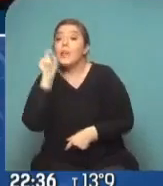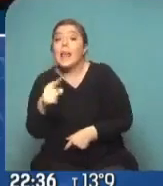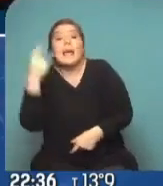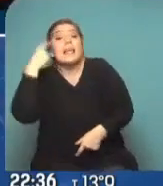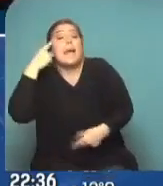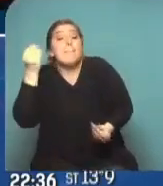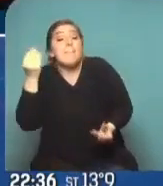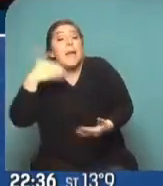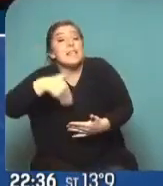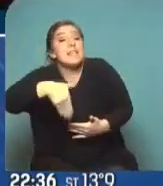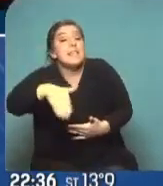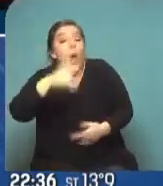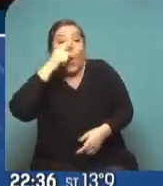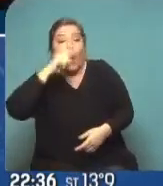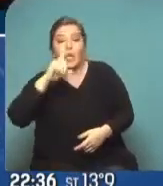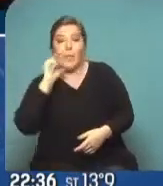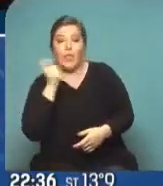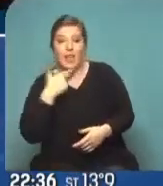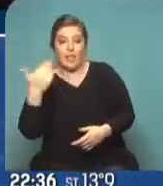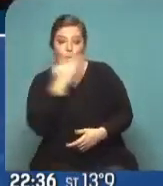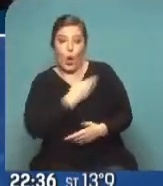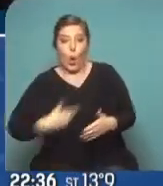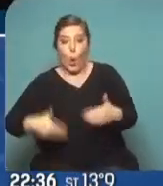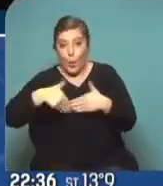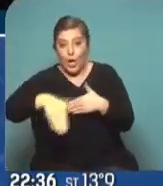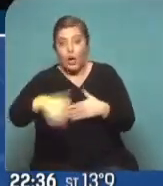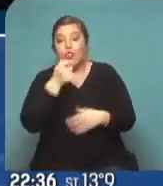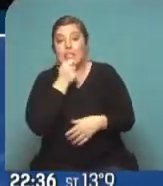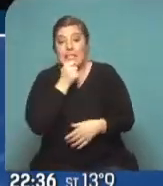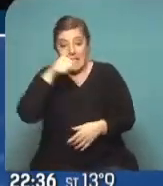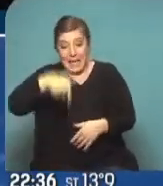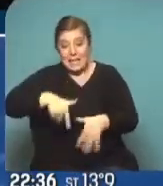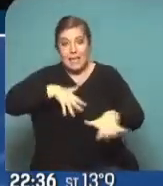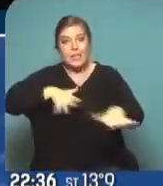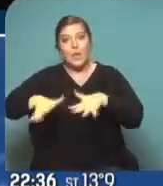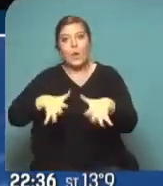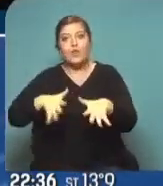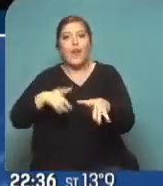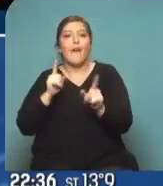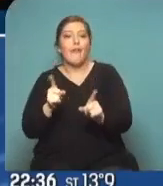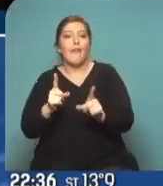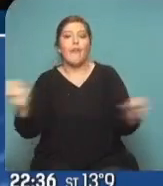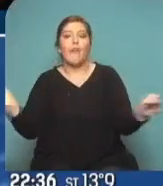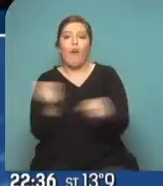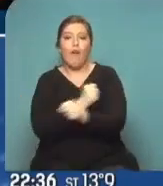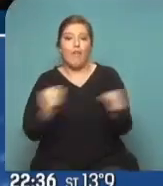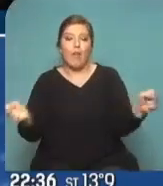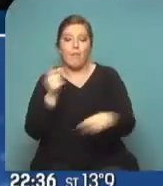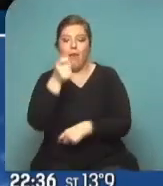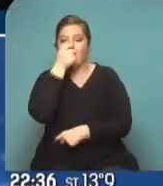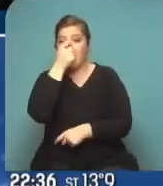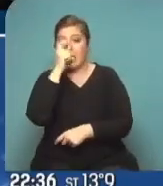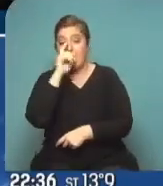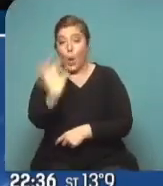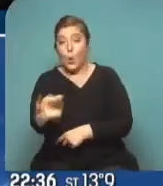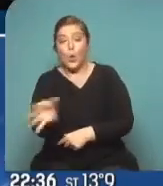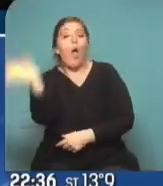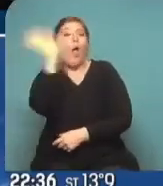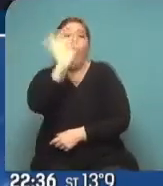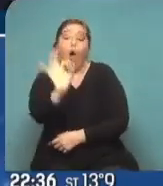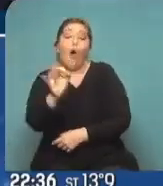vislumbra para sus últimos días de gobierno, si es que esta tendencia se ratifica en octubre o en